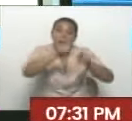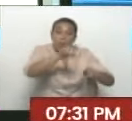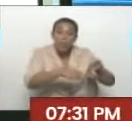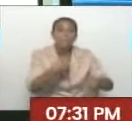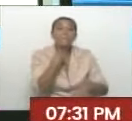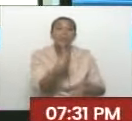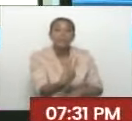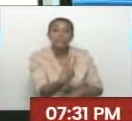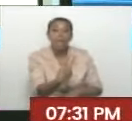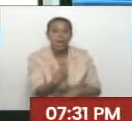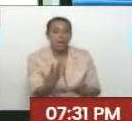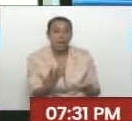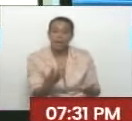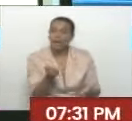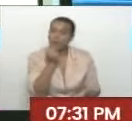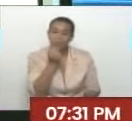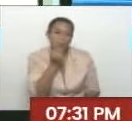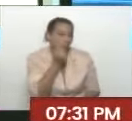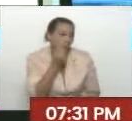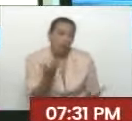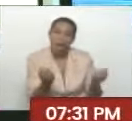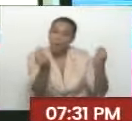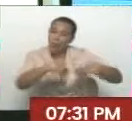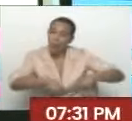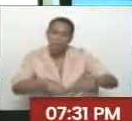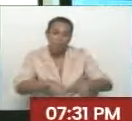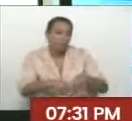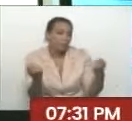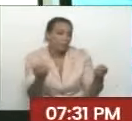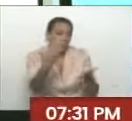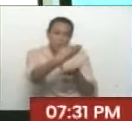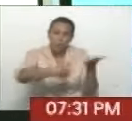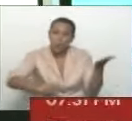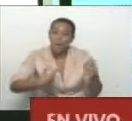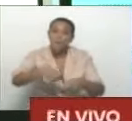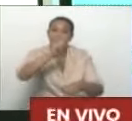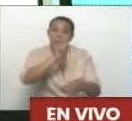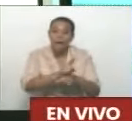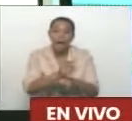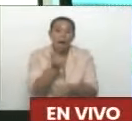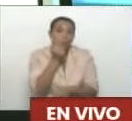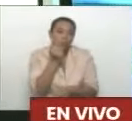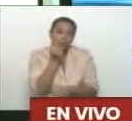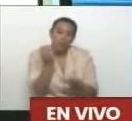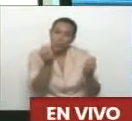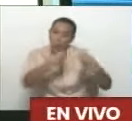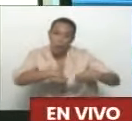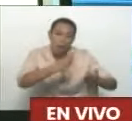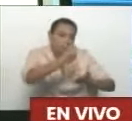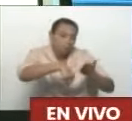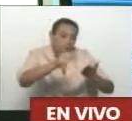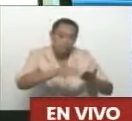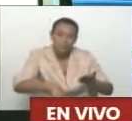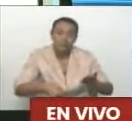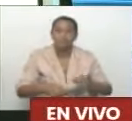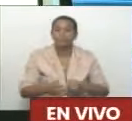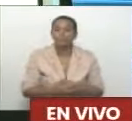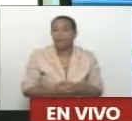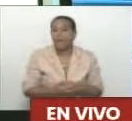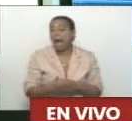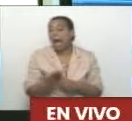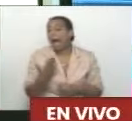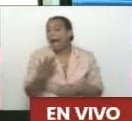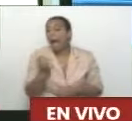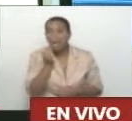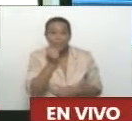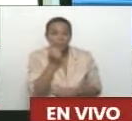sus voceros quienes rompieron los términos, los principios del acuerdo firmado, violaron